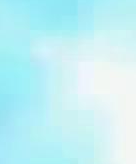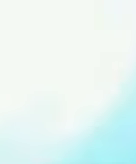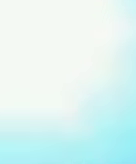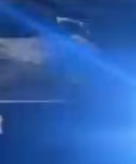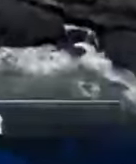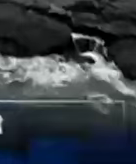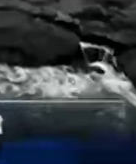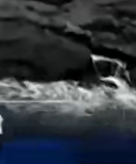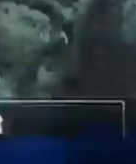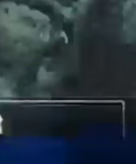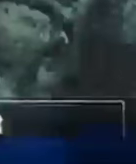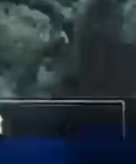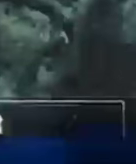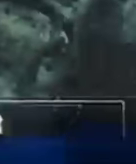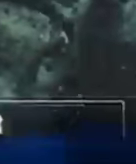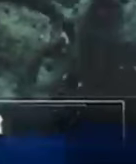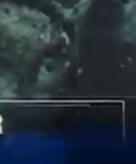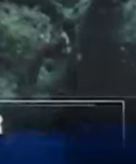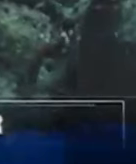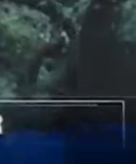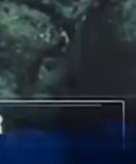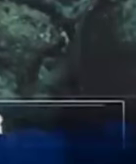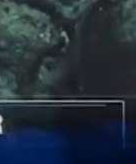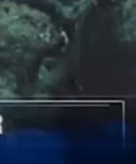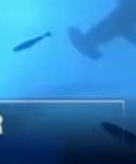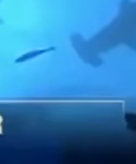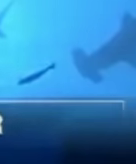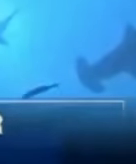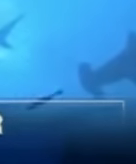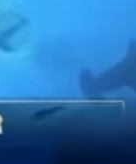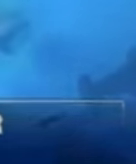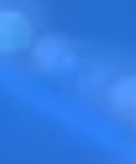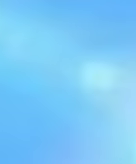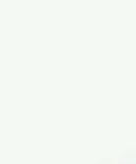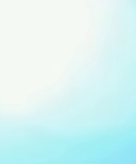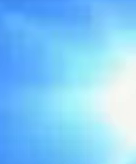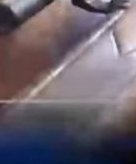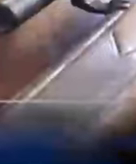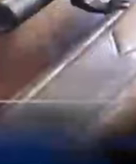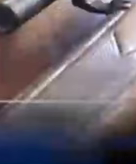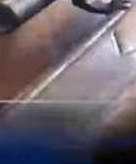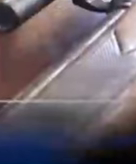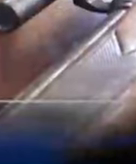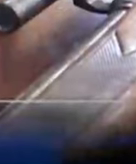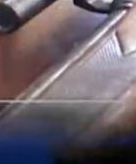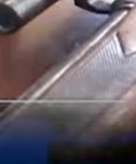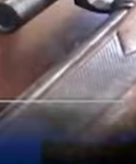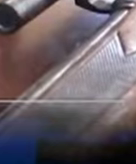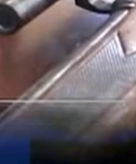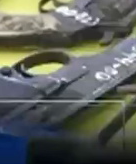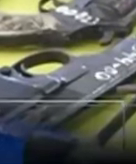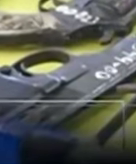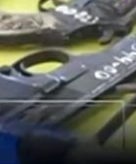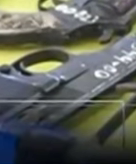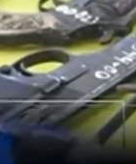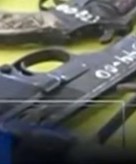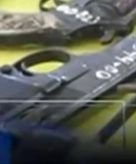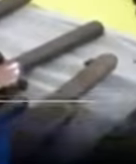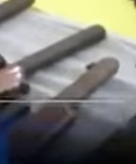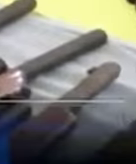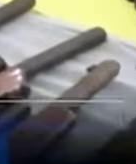Rica. Ecuador es un ejemplo de compromiso en el cuidado del mar. Además, Policía Nacional